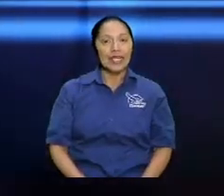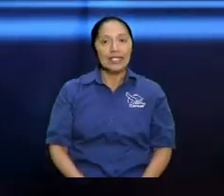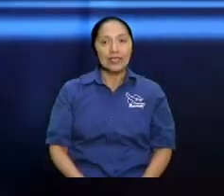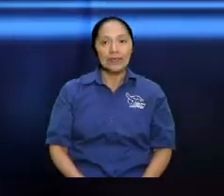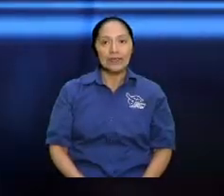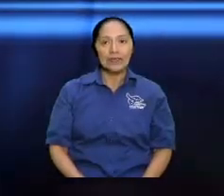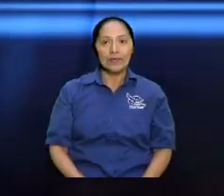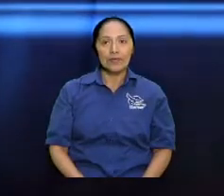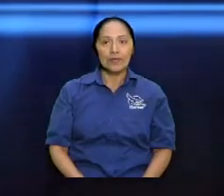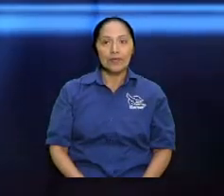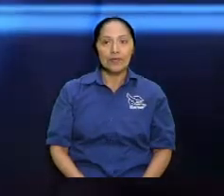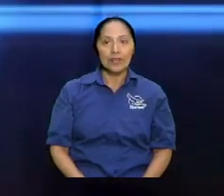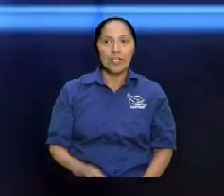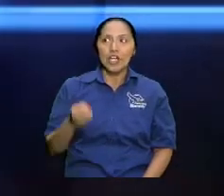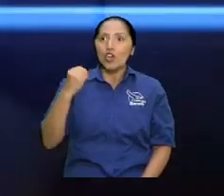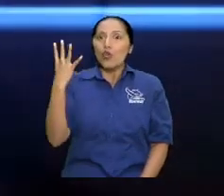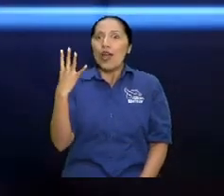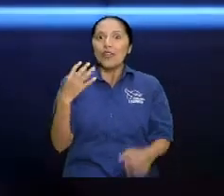¿cuántos van a hacer proezas?